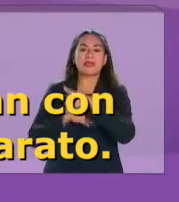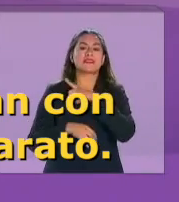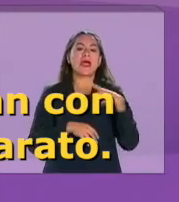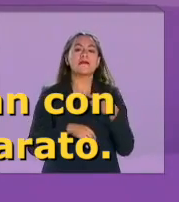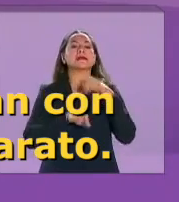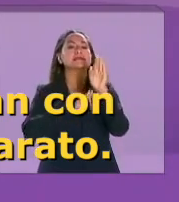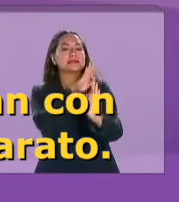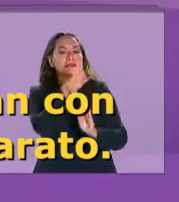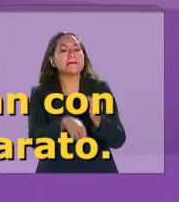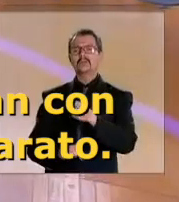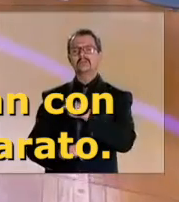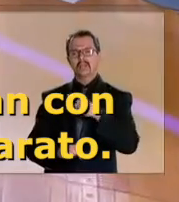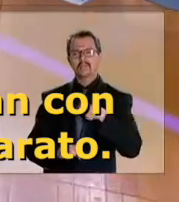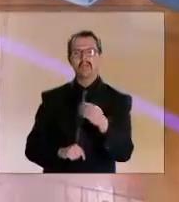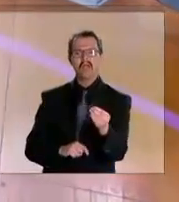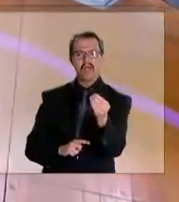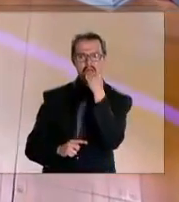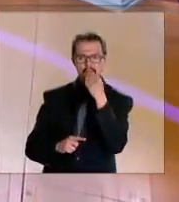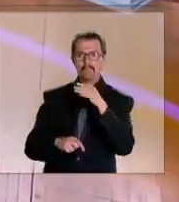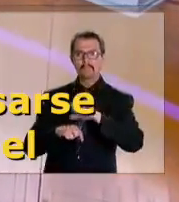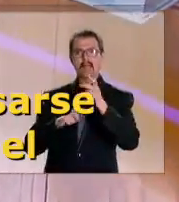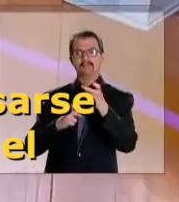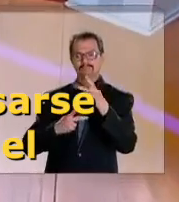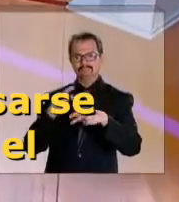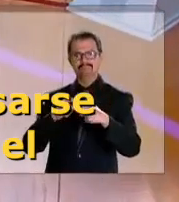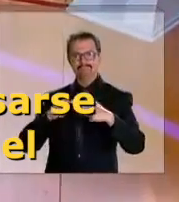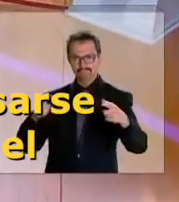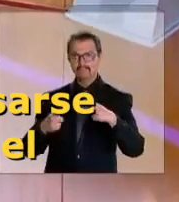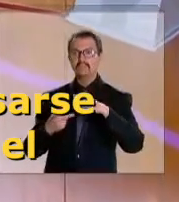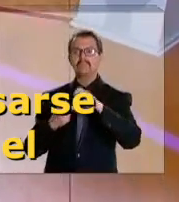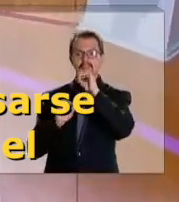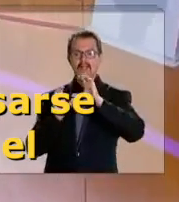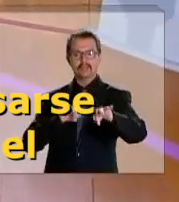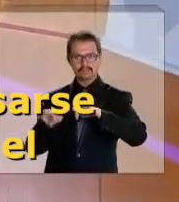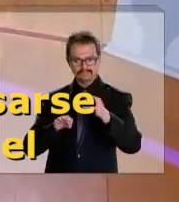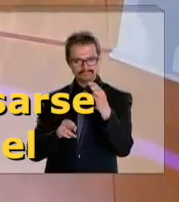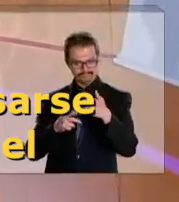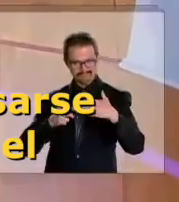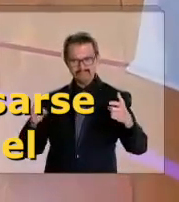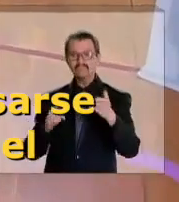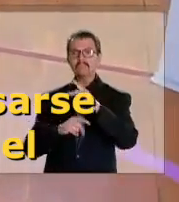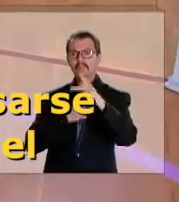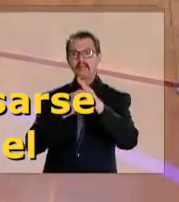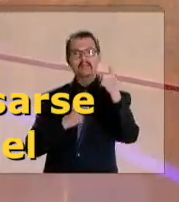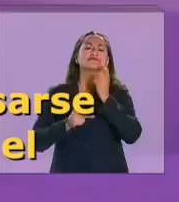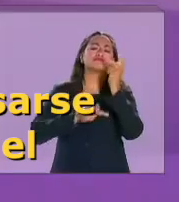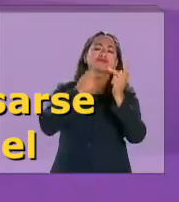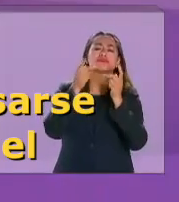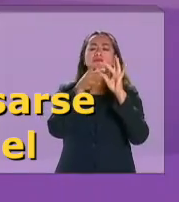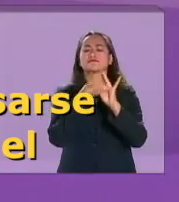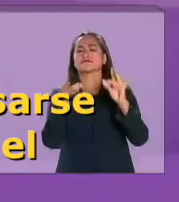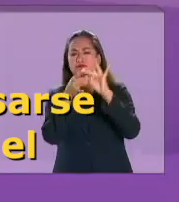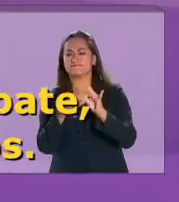información por móvil u otro aparato tampoco podrán entre candidatos tocarse pasarse mensajes o papeles